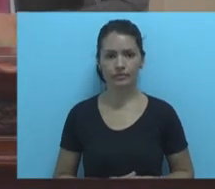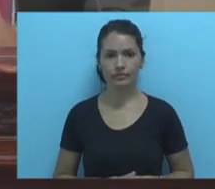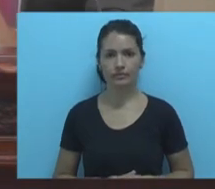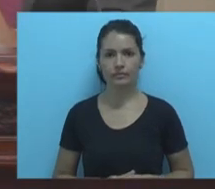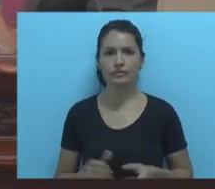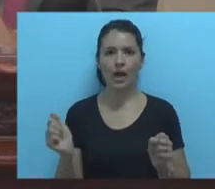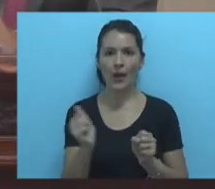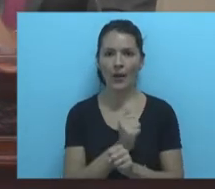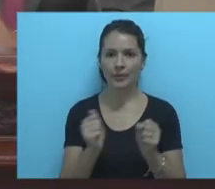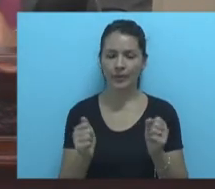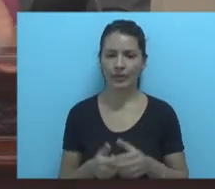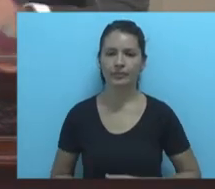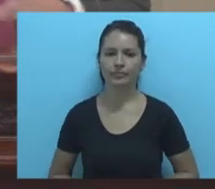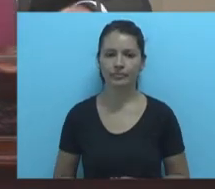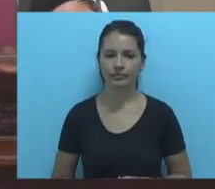resulta aprobado.